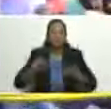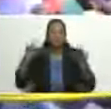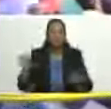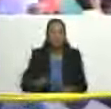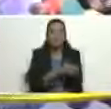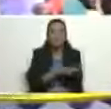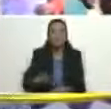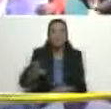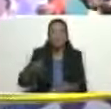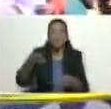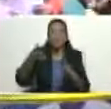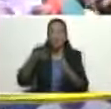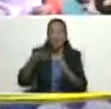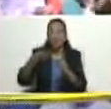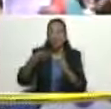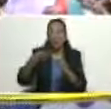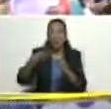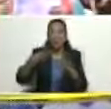En octavo lugar,